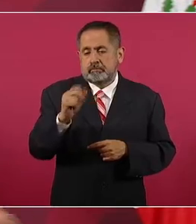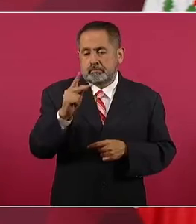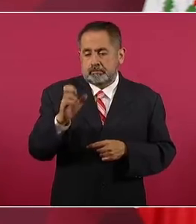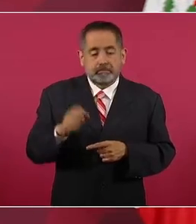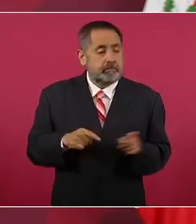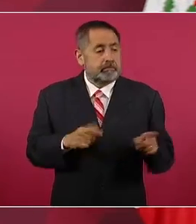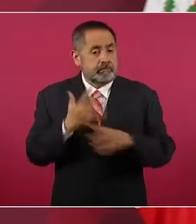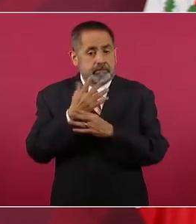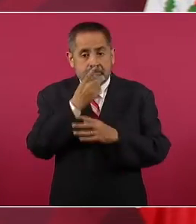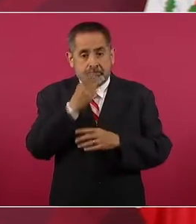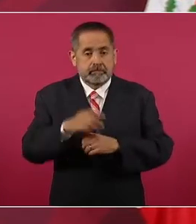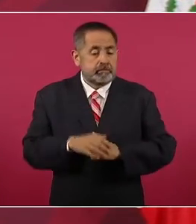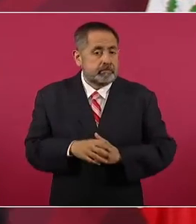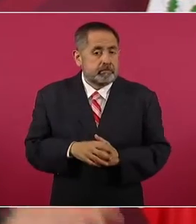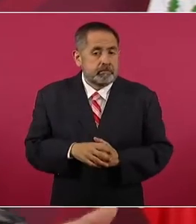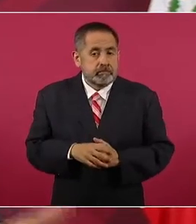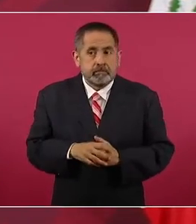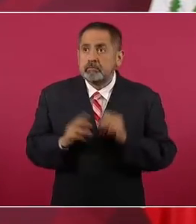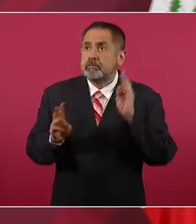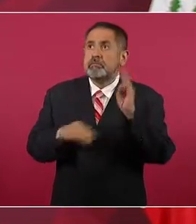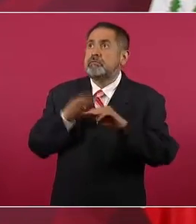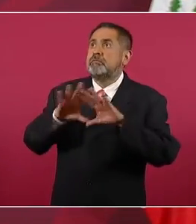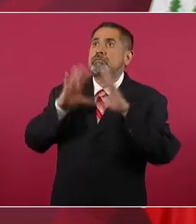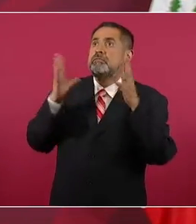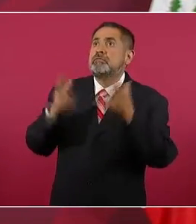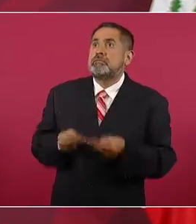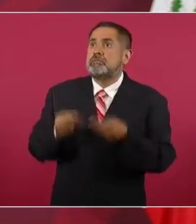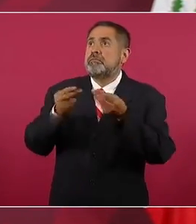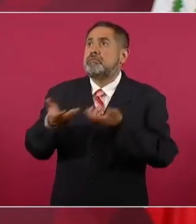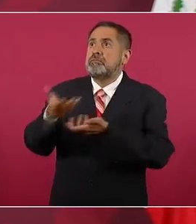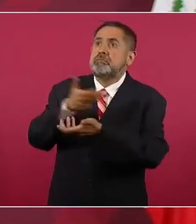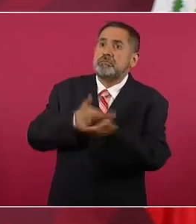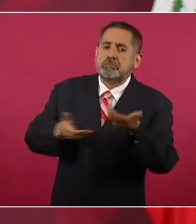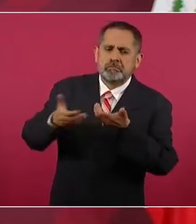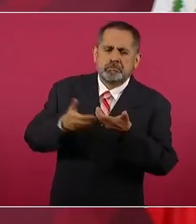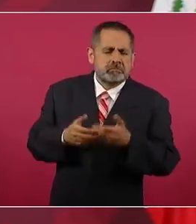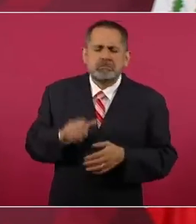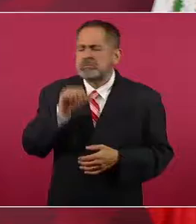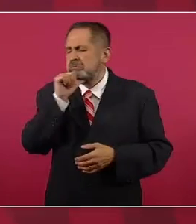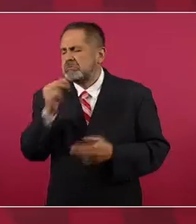declaró de que en un mundo globalizado no hacía falta